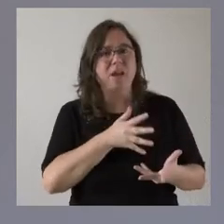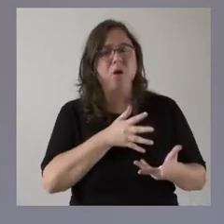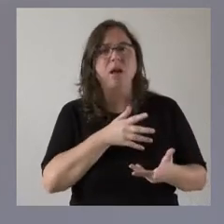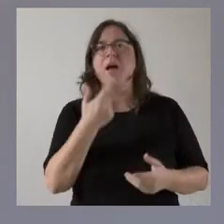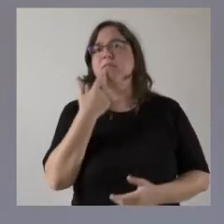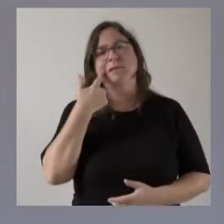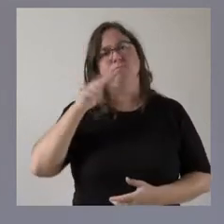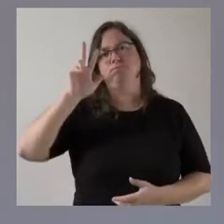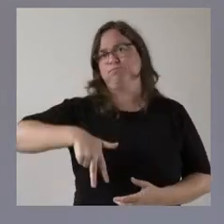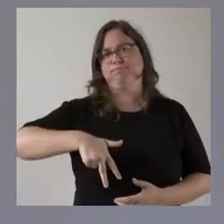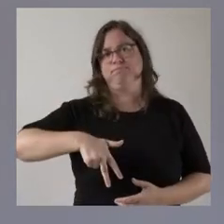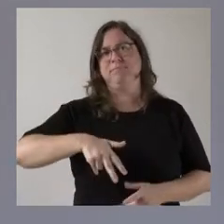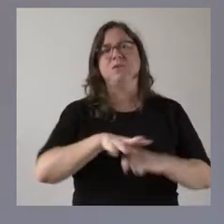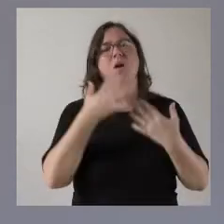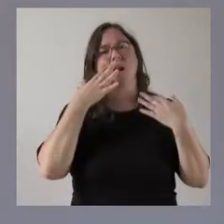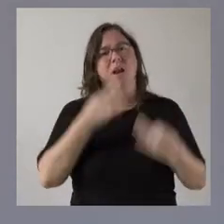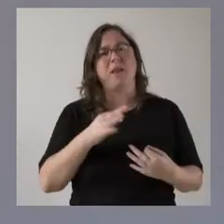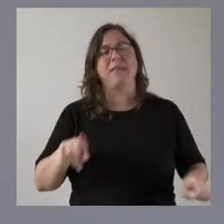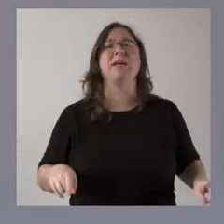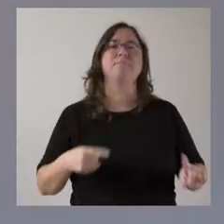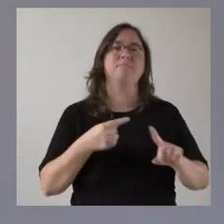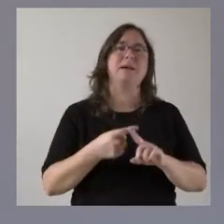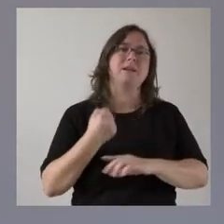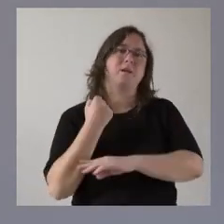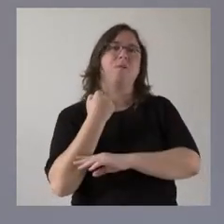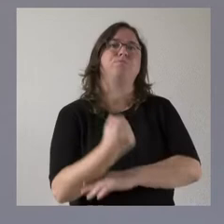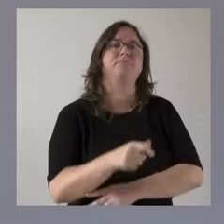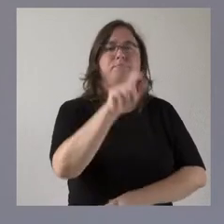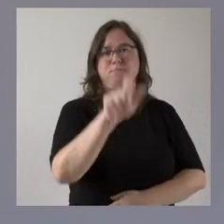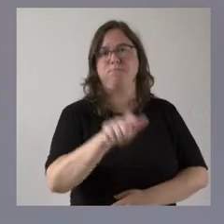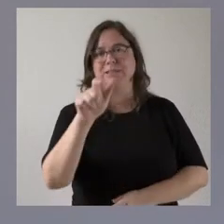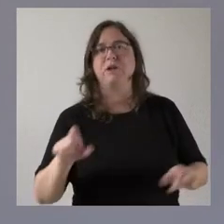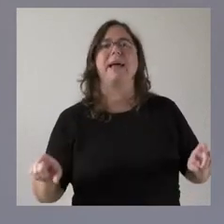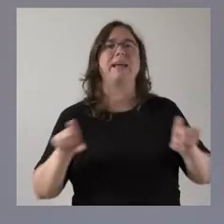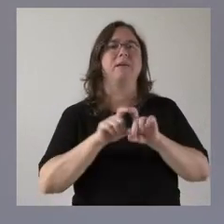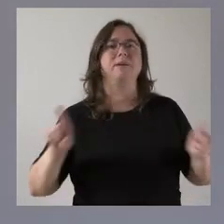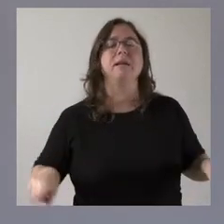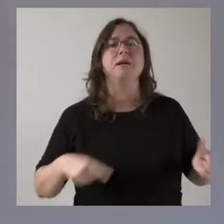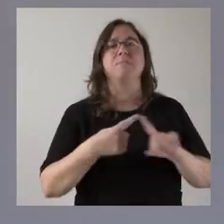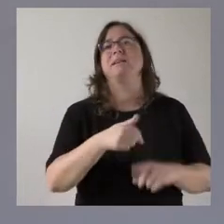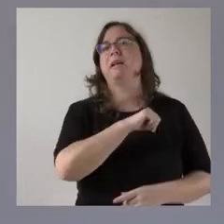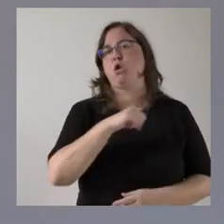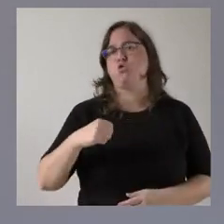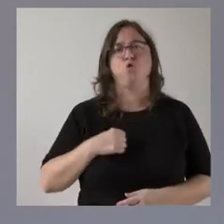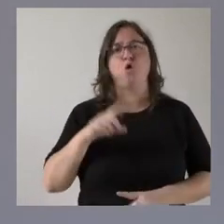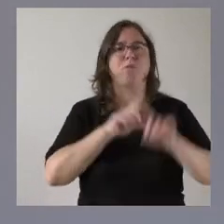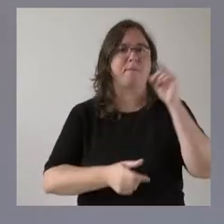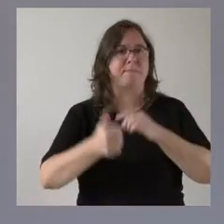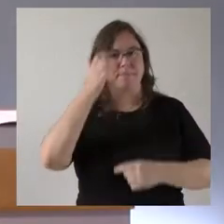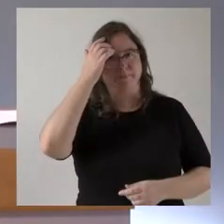más que reconocer la realidad y ponernos del lado de las personas de las empresas y de los autónomos que tienen más problemas